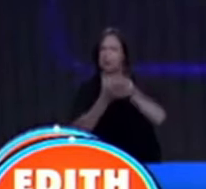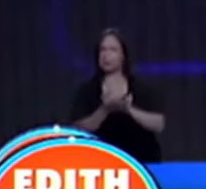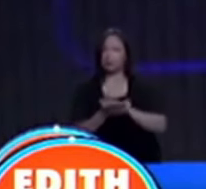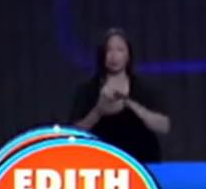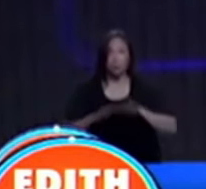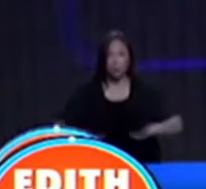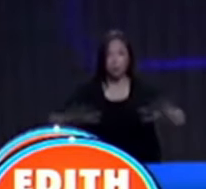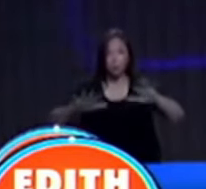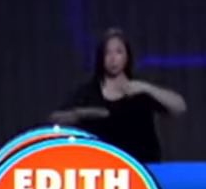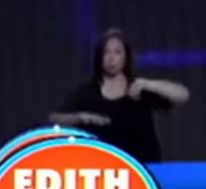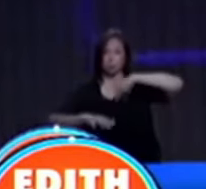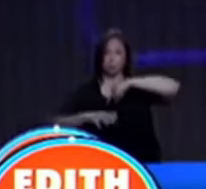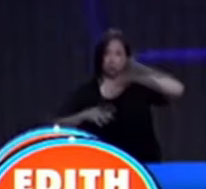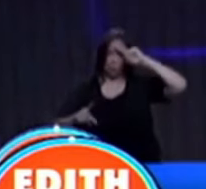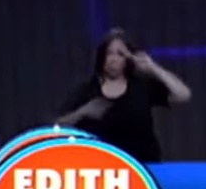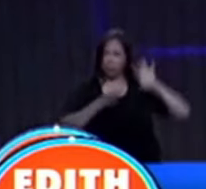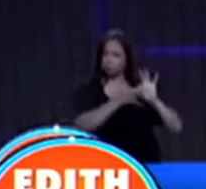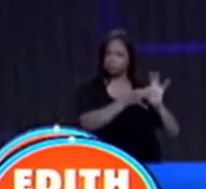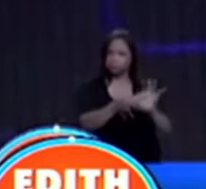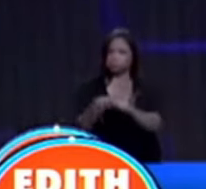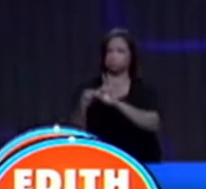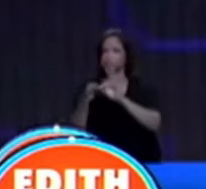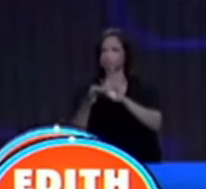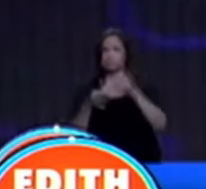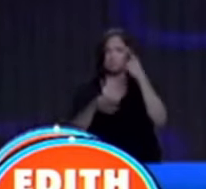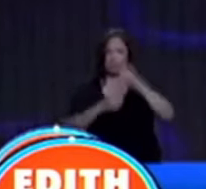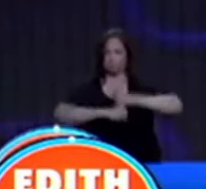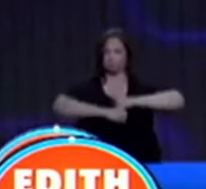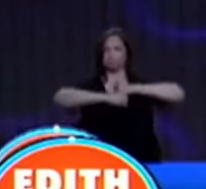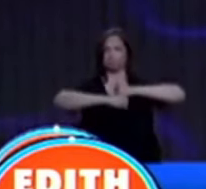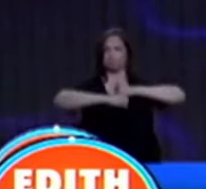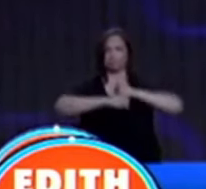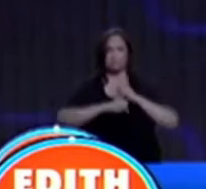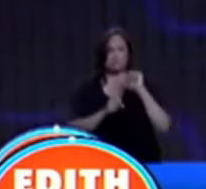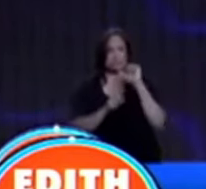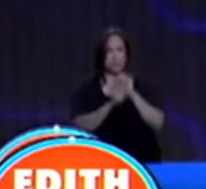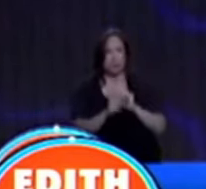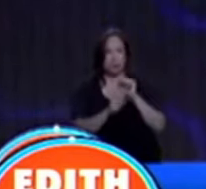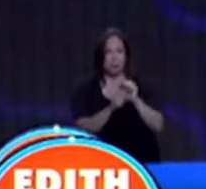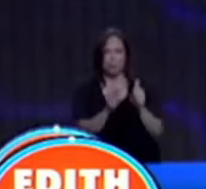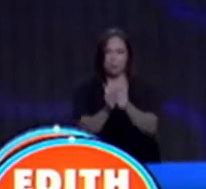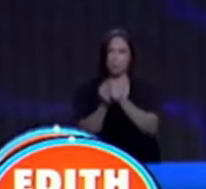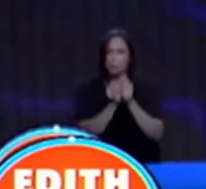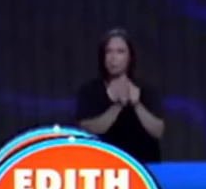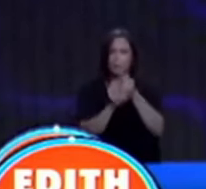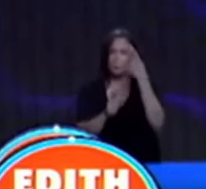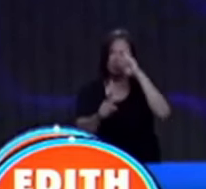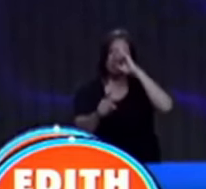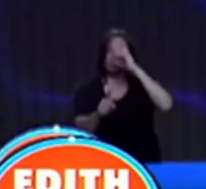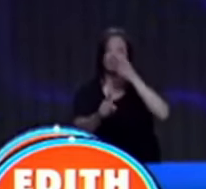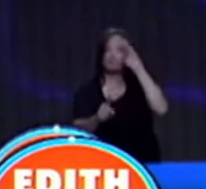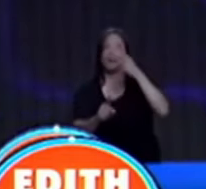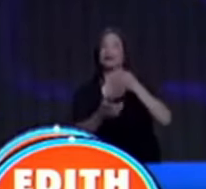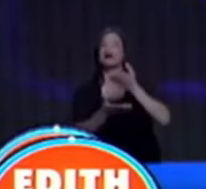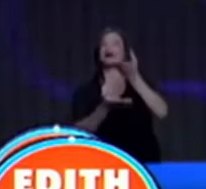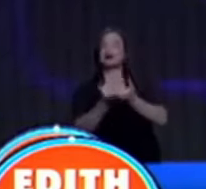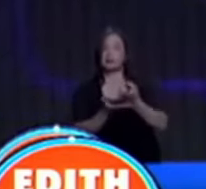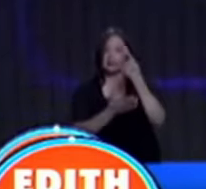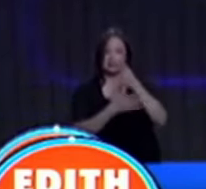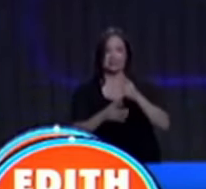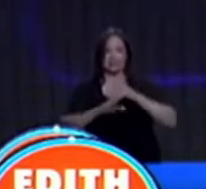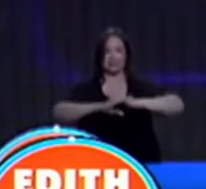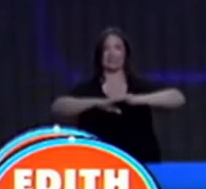permite acceder a la seguridad social. El ejemplo maravilloso, el plan de regularización de venezolanos, que todos acogimos, que